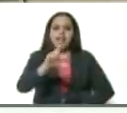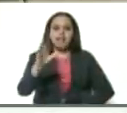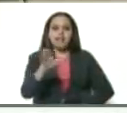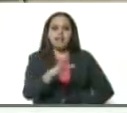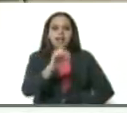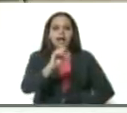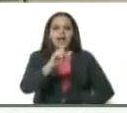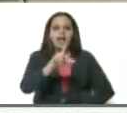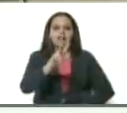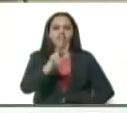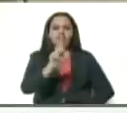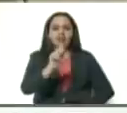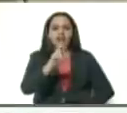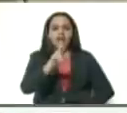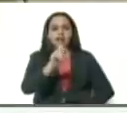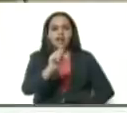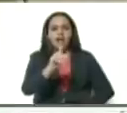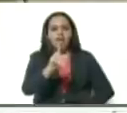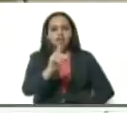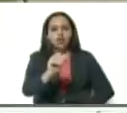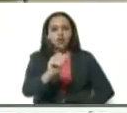hoy lamentablemente